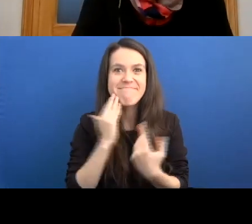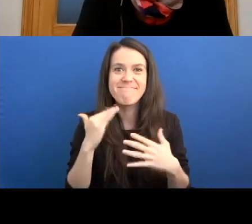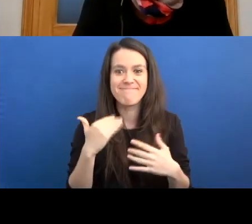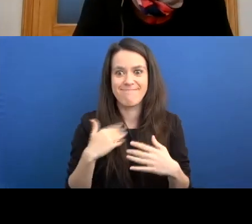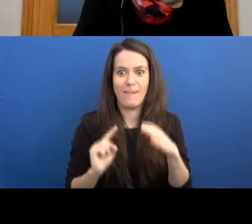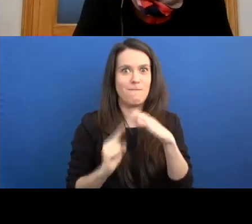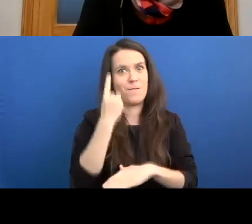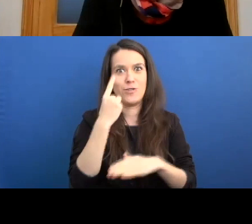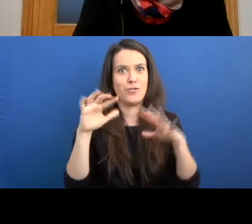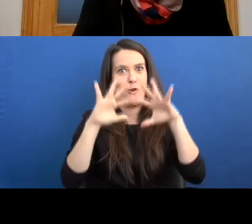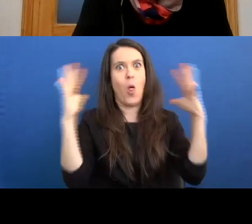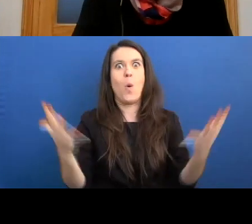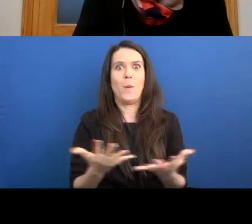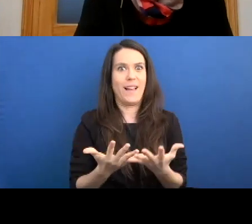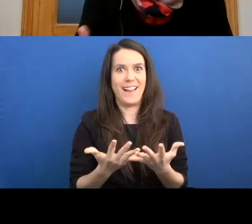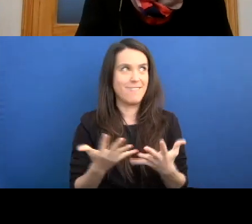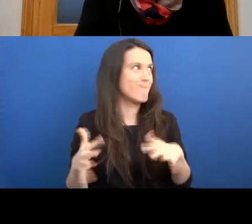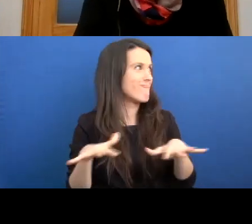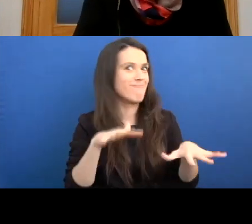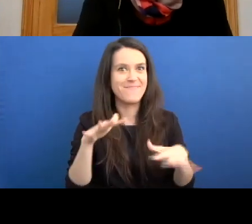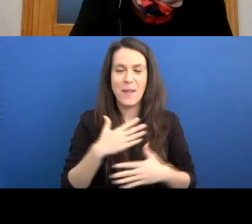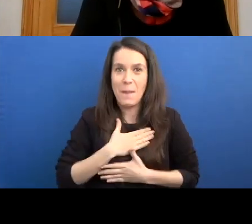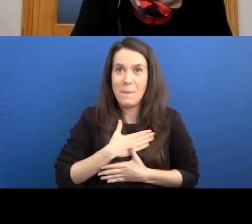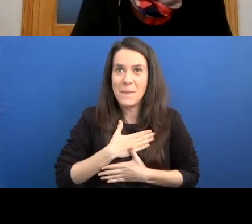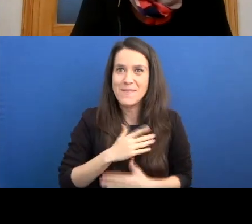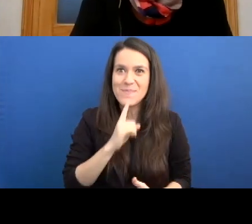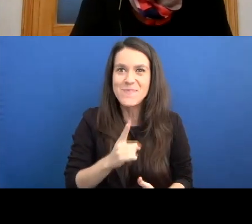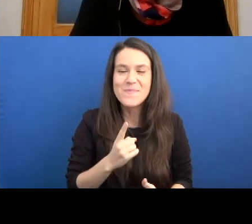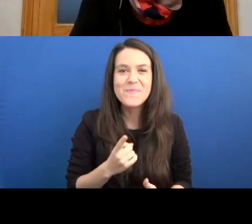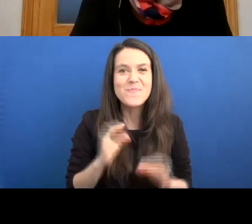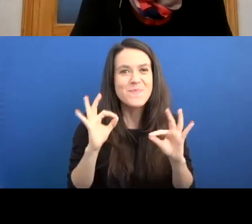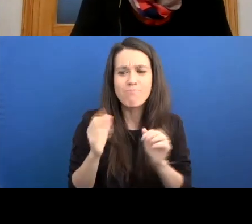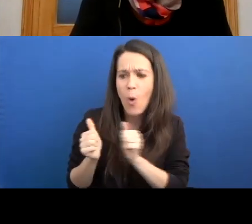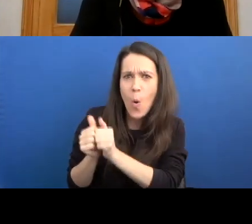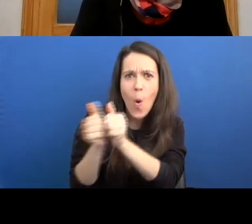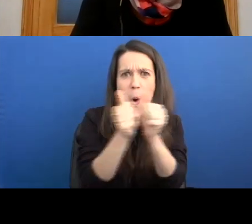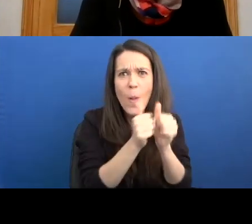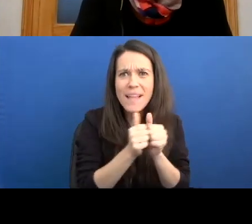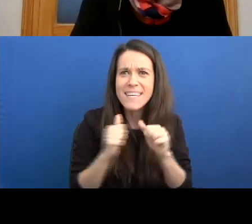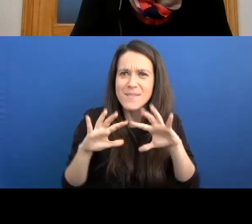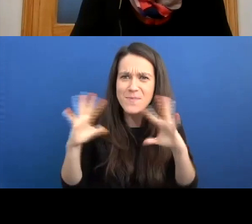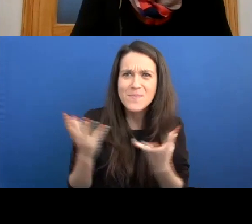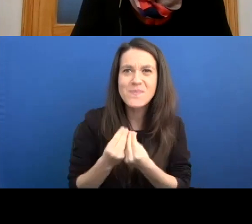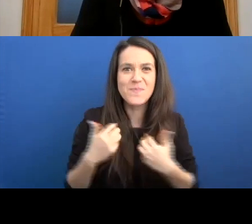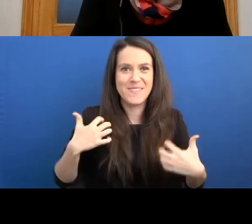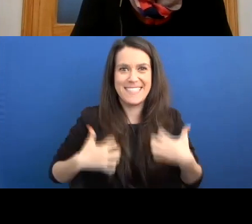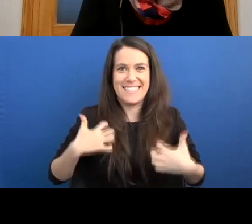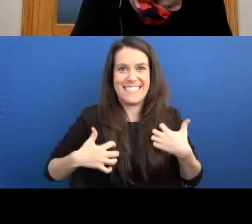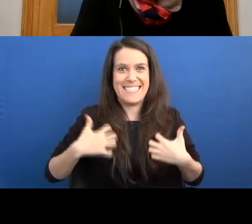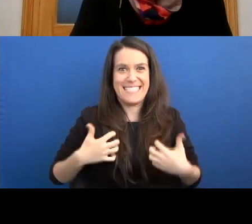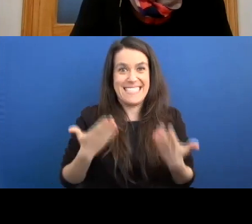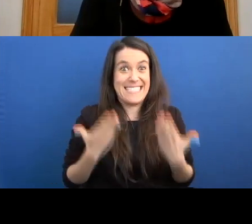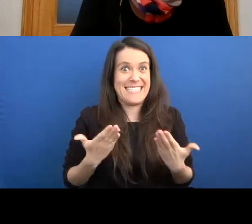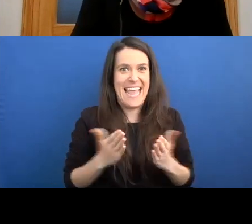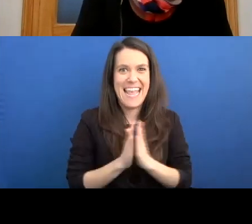Así es que estamos hablando de un webinario mundial que es único. Quiero decirles que todos